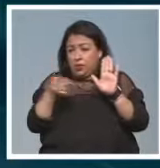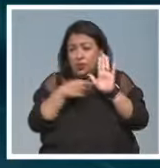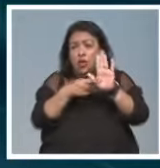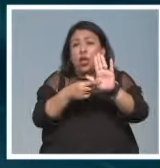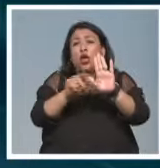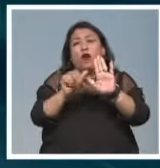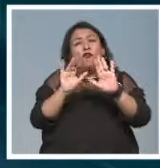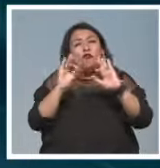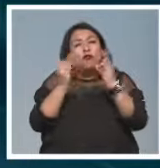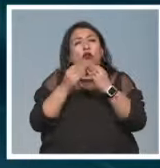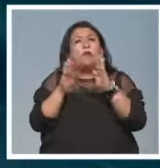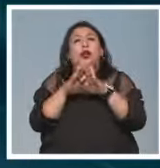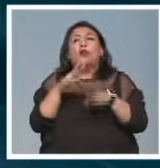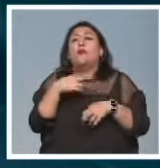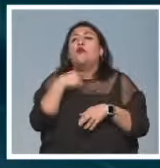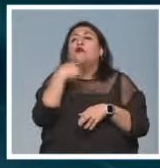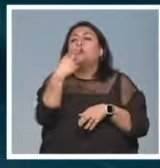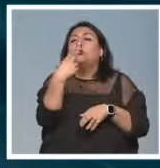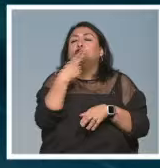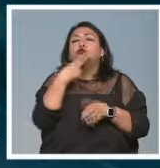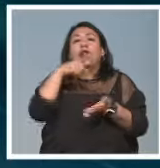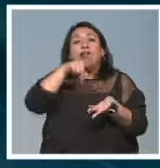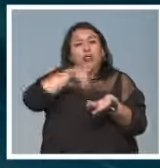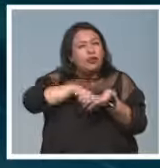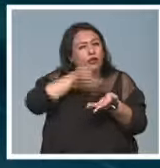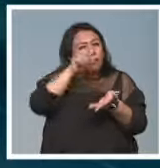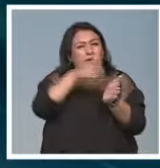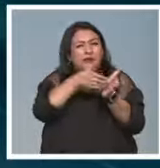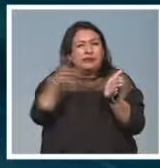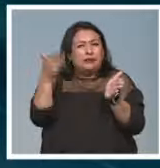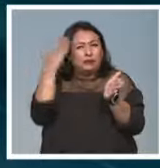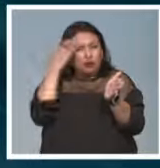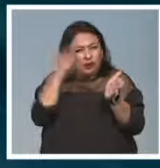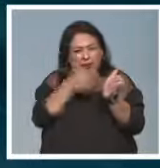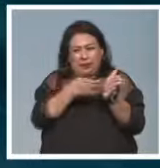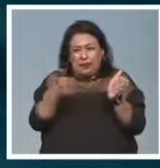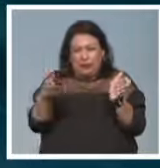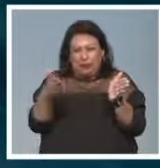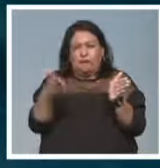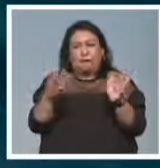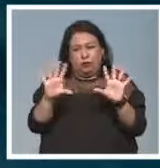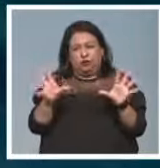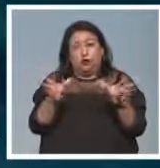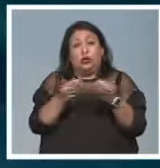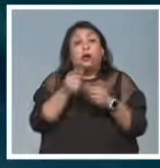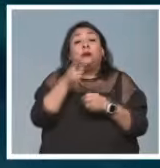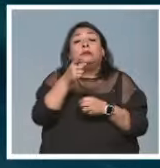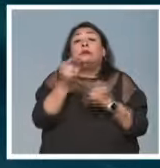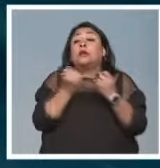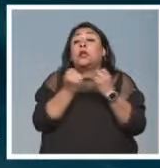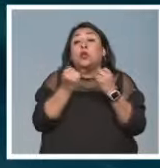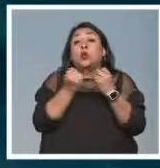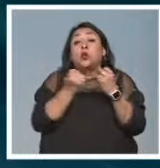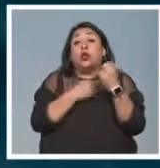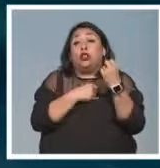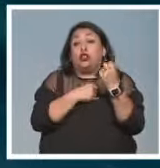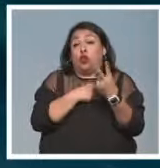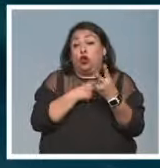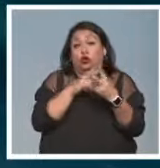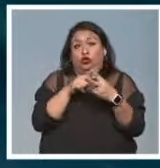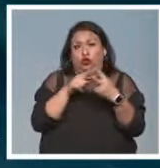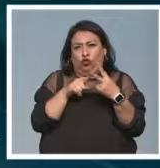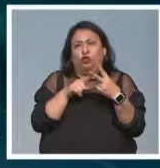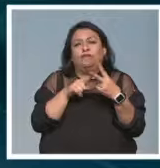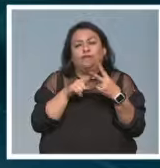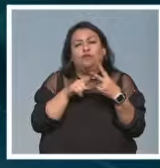manera de usar la voz dentro del mismo periodo, para redondear. Y además, bueno, son dos